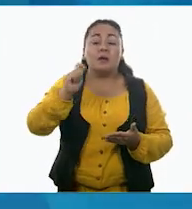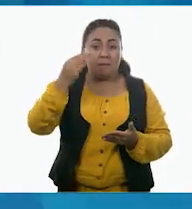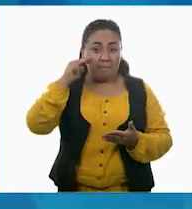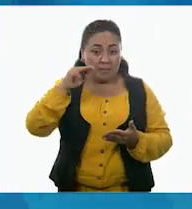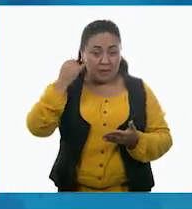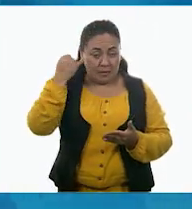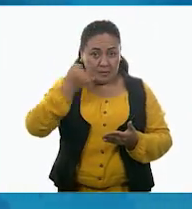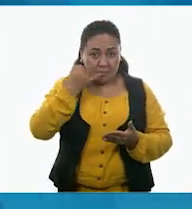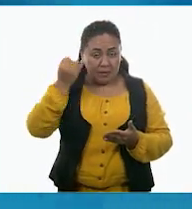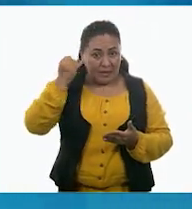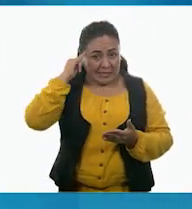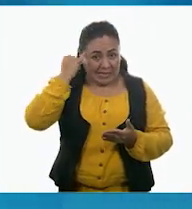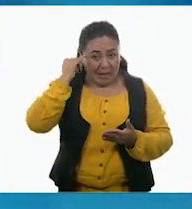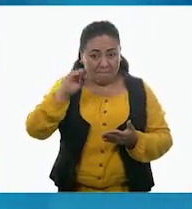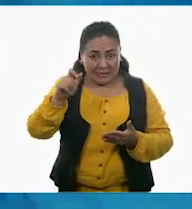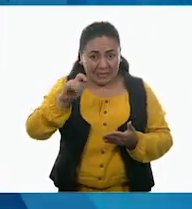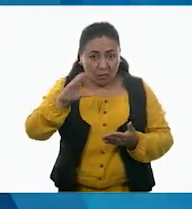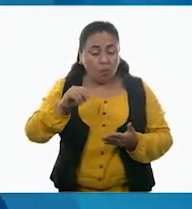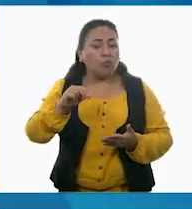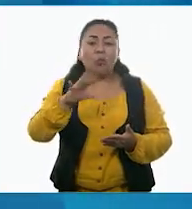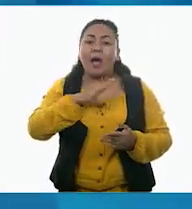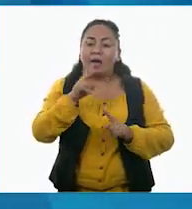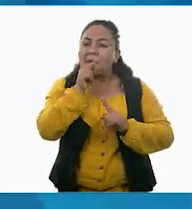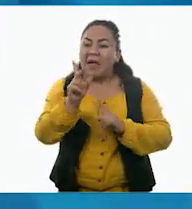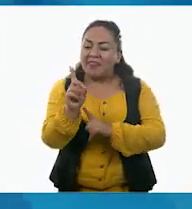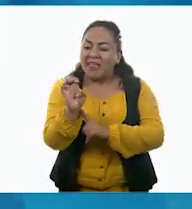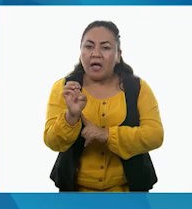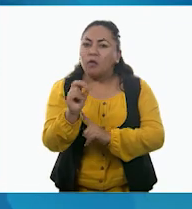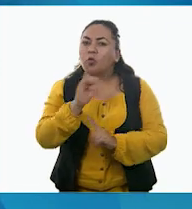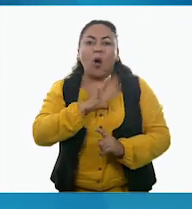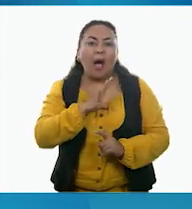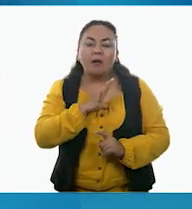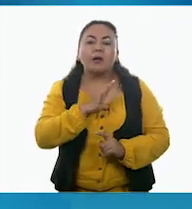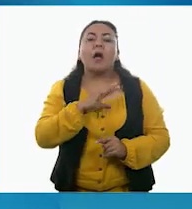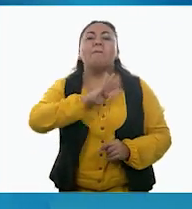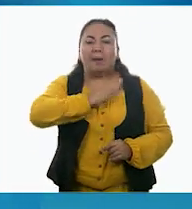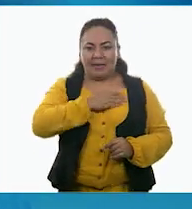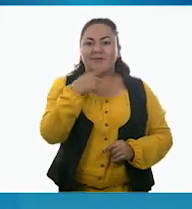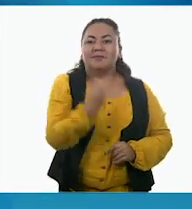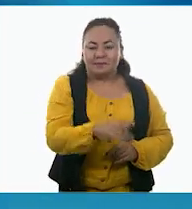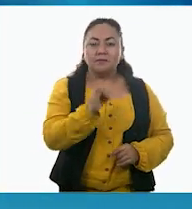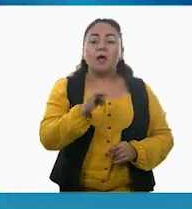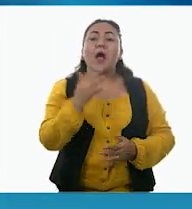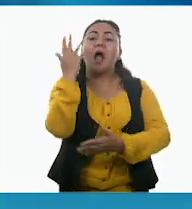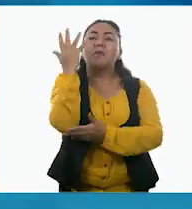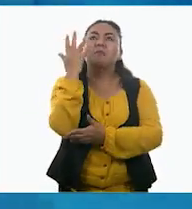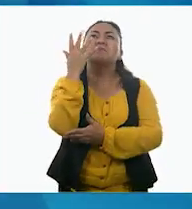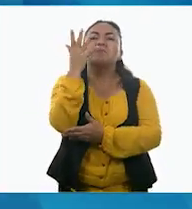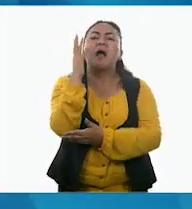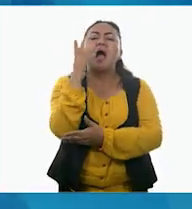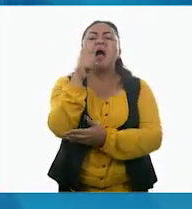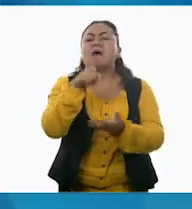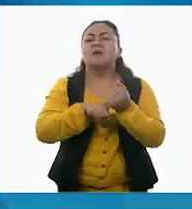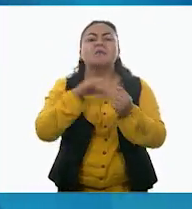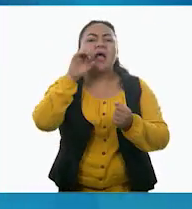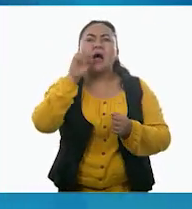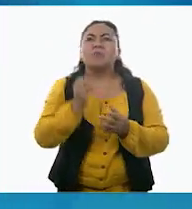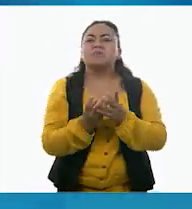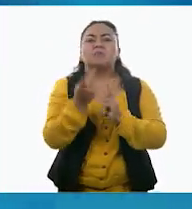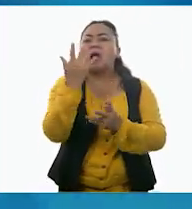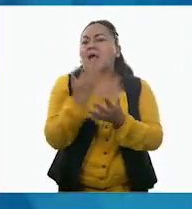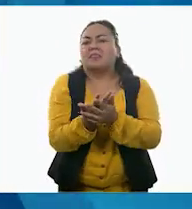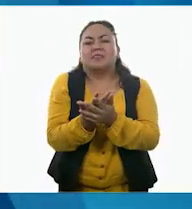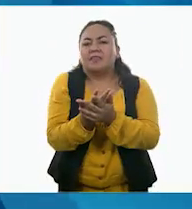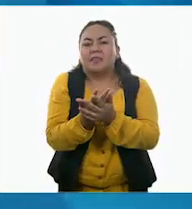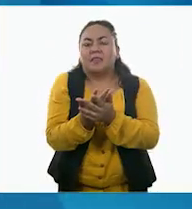existe, porque no existe la dependencia. Creemos que el árbol es naranja y la naranja va a ser árbol en algún momento y es un